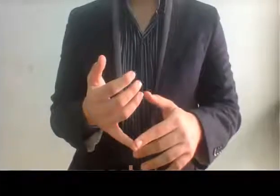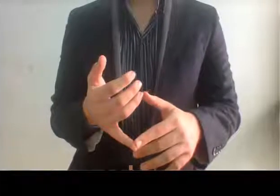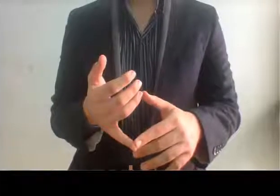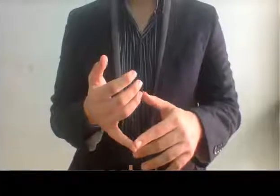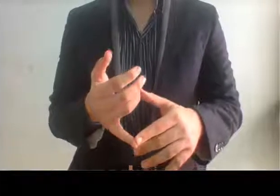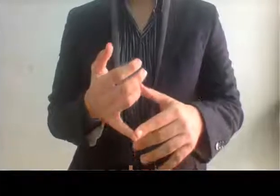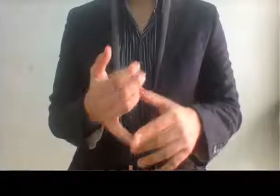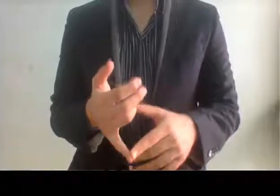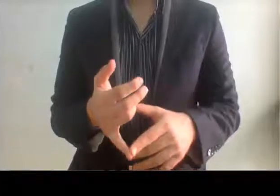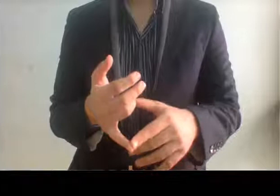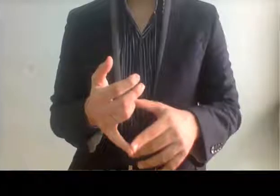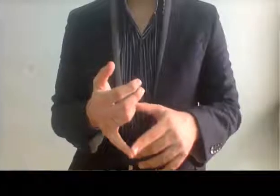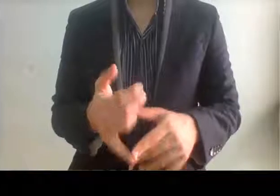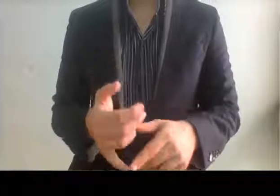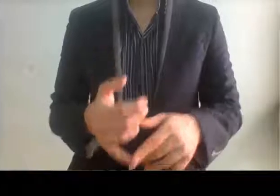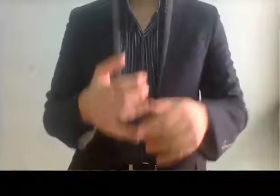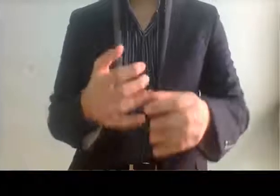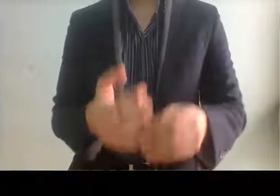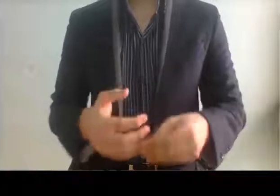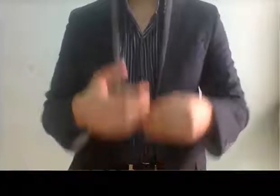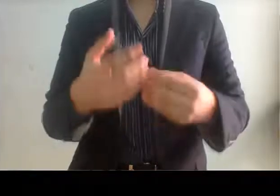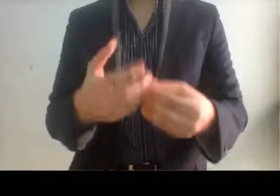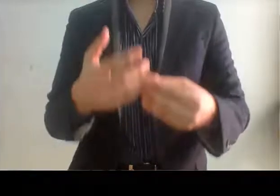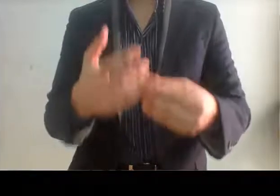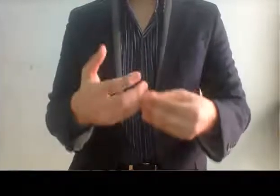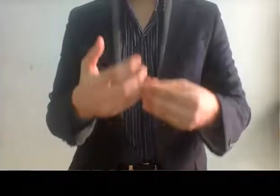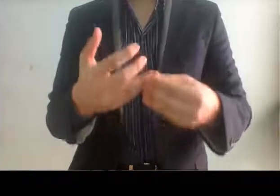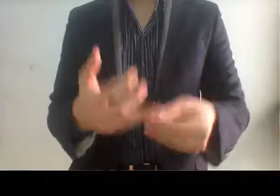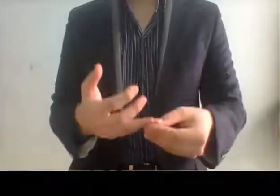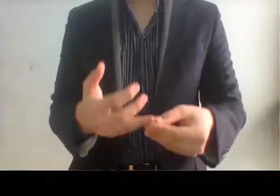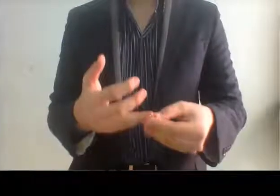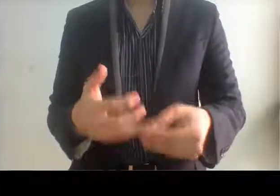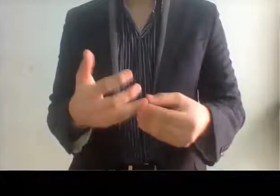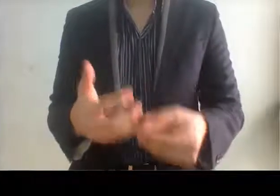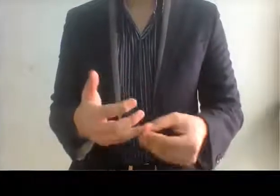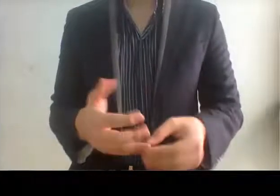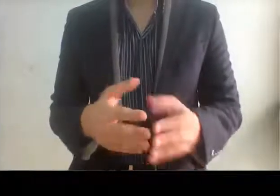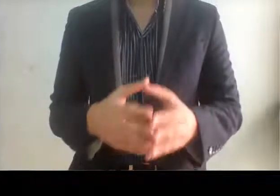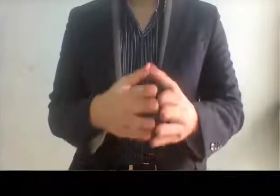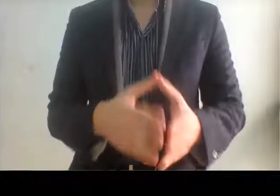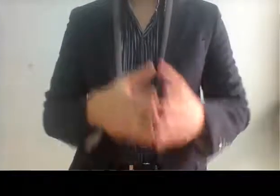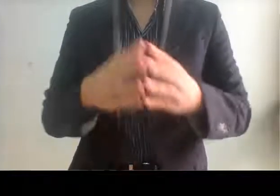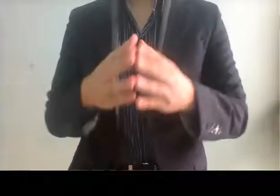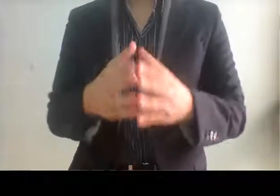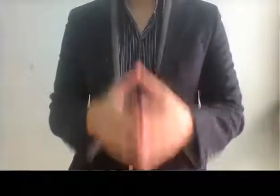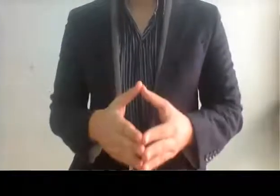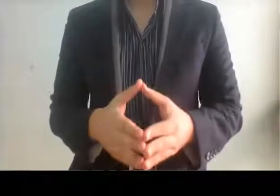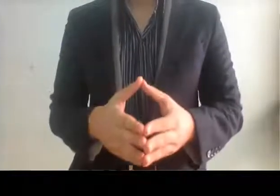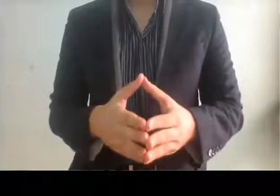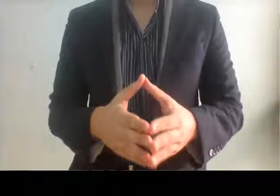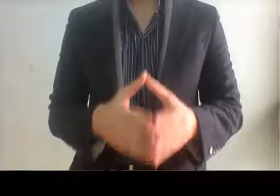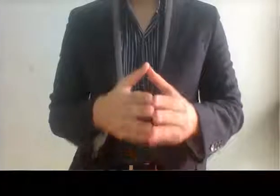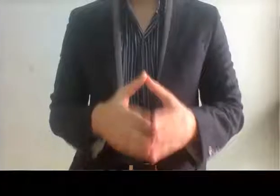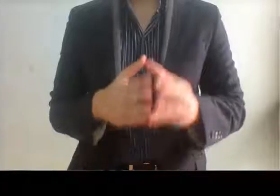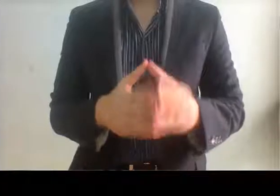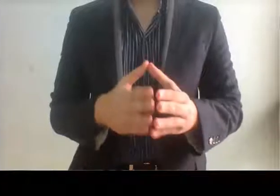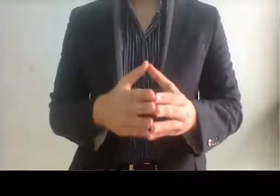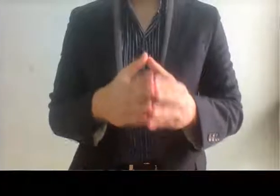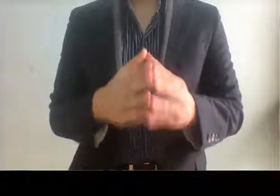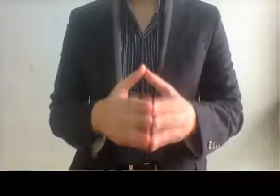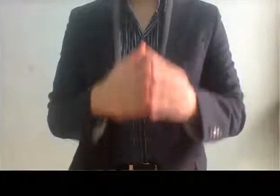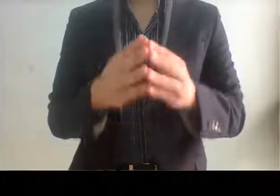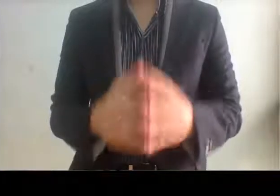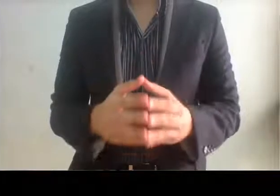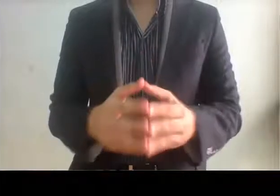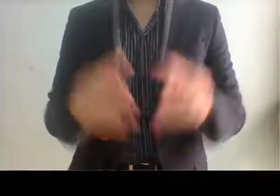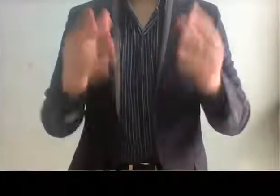comprando los respiradores necesarios y además se crearon dos respiradores que son mexicanos, que básicamente tienen